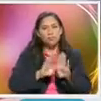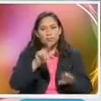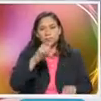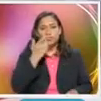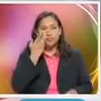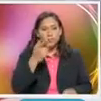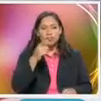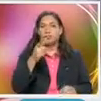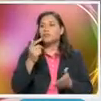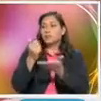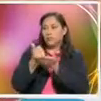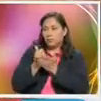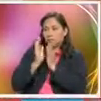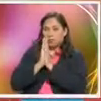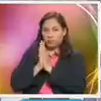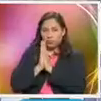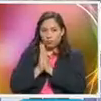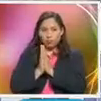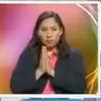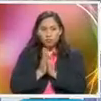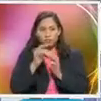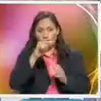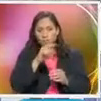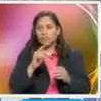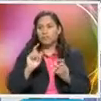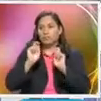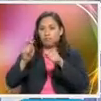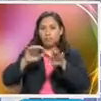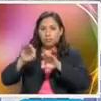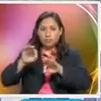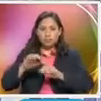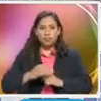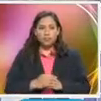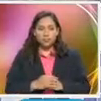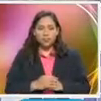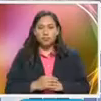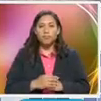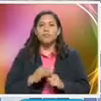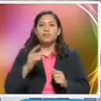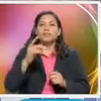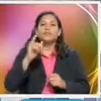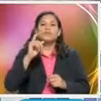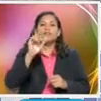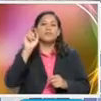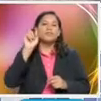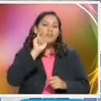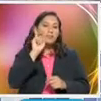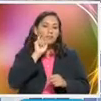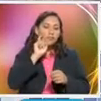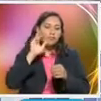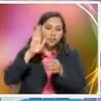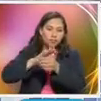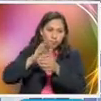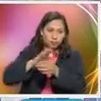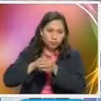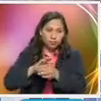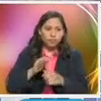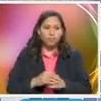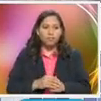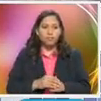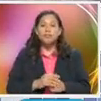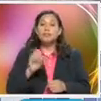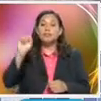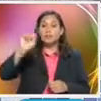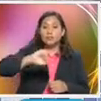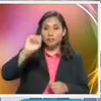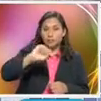poniendo. Ayúdame, porfa. Por supuesto. Voy a poner a chambear. Ponle ahí el puré de tomate. Muy bien. Vamos a ponerle un poco de